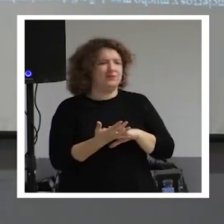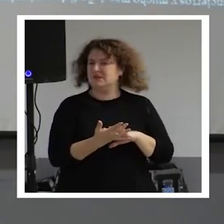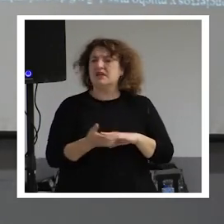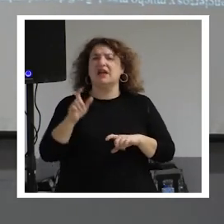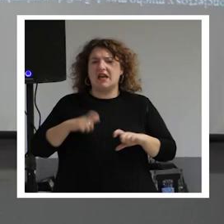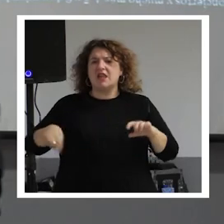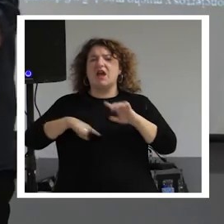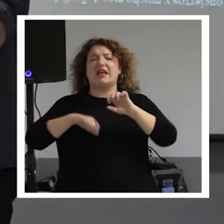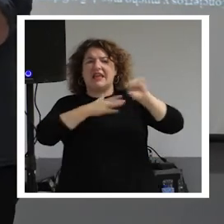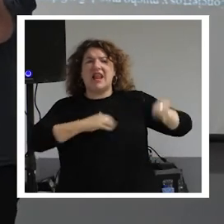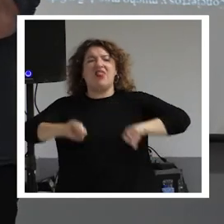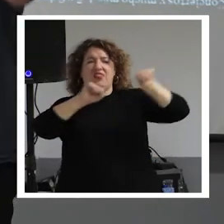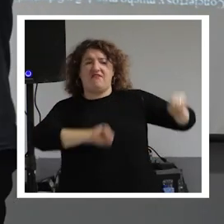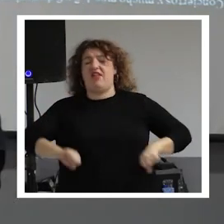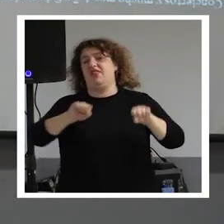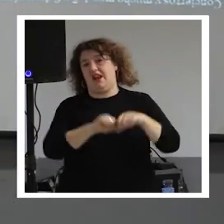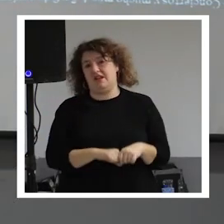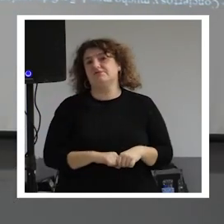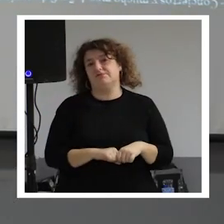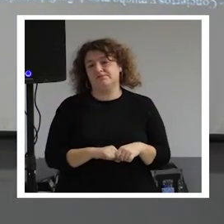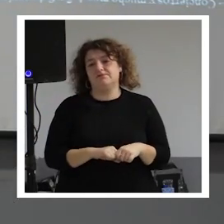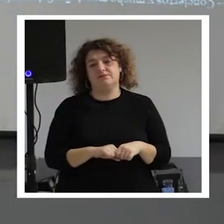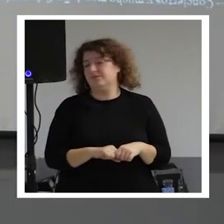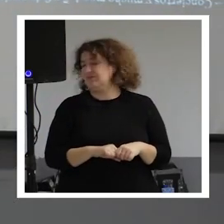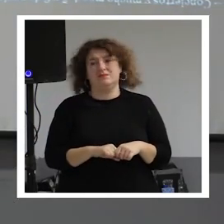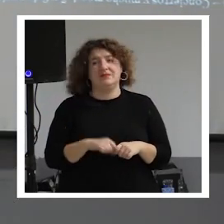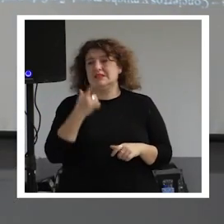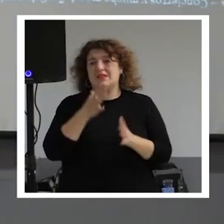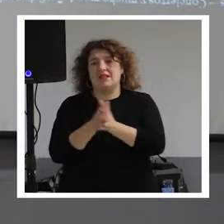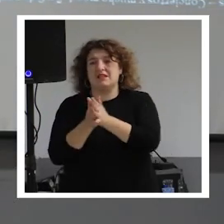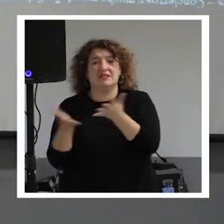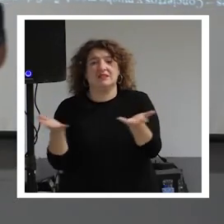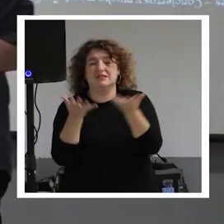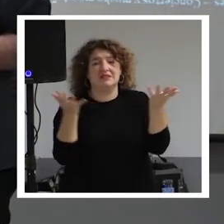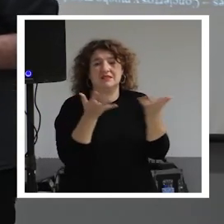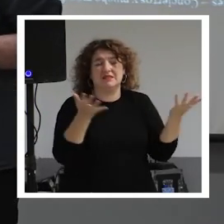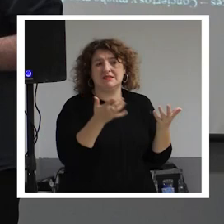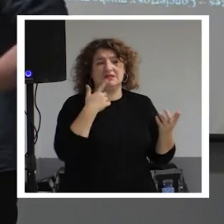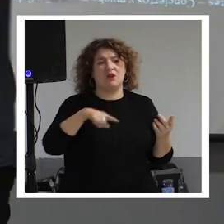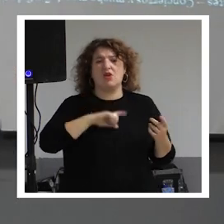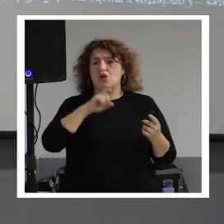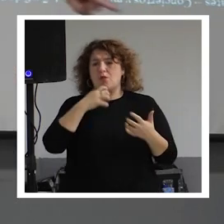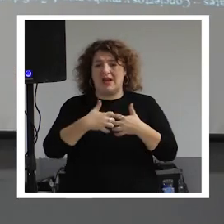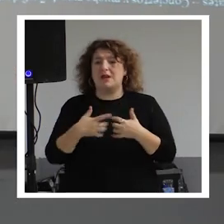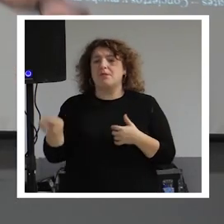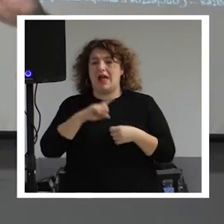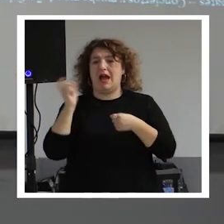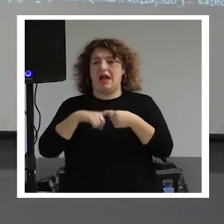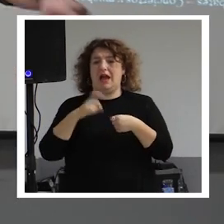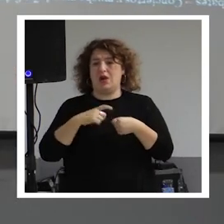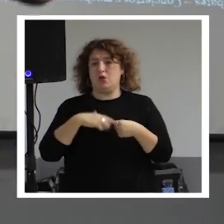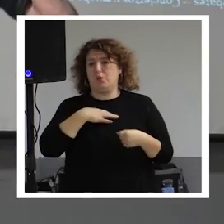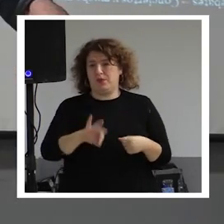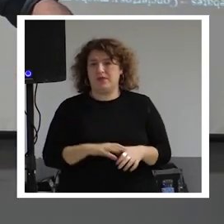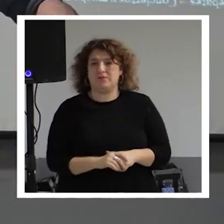que sin que el país no se transforma con consignas radicales sino con gente organizada